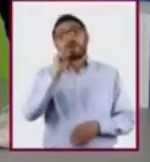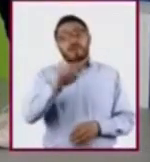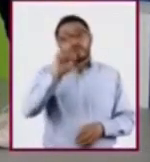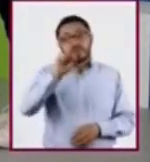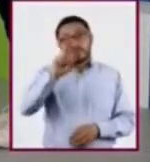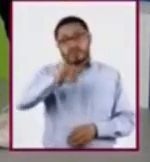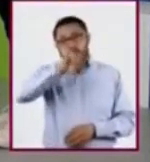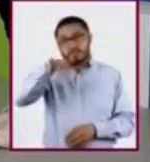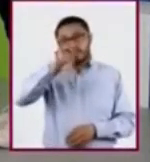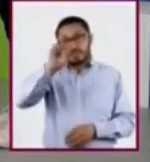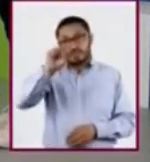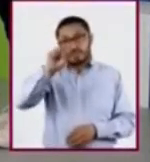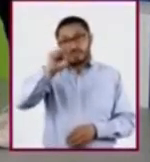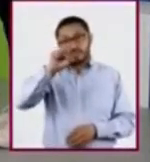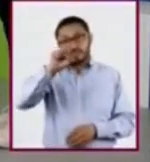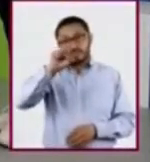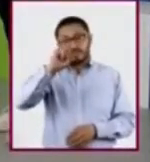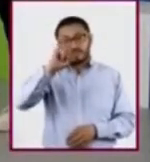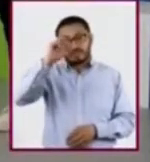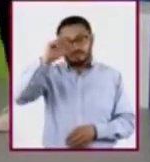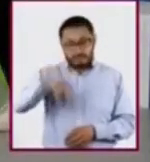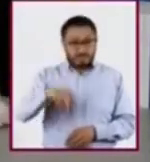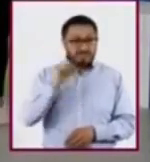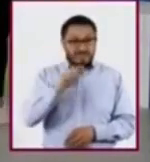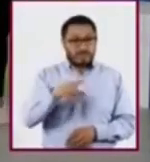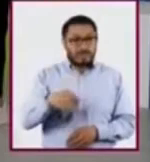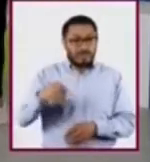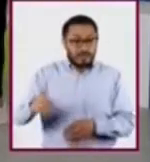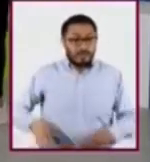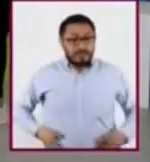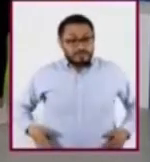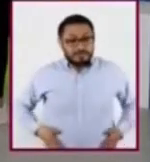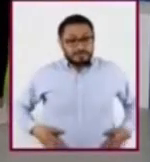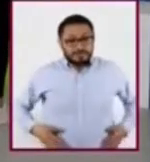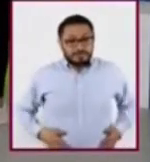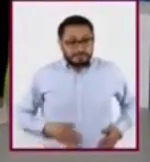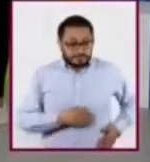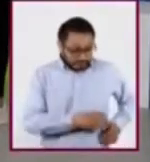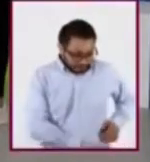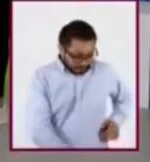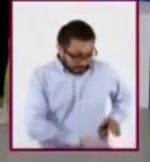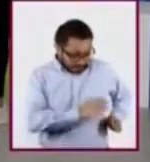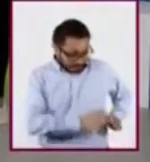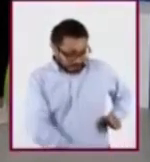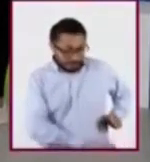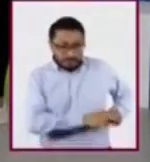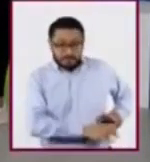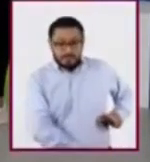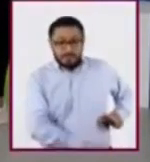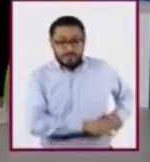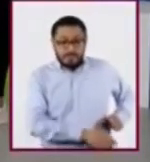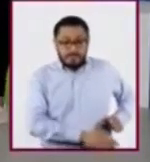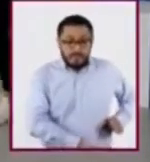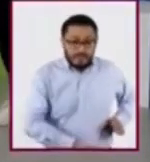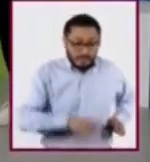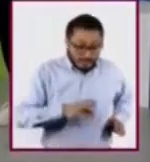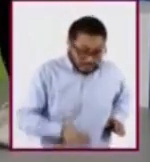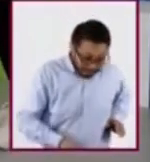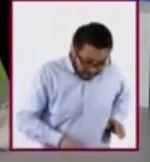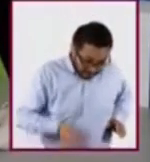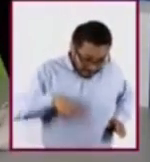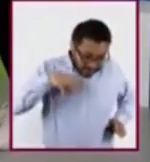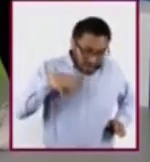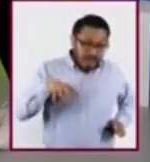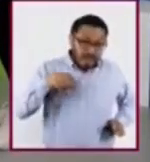del mismo. Vamos a colocar el bastón a la altura de la cintura, ahí tomamos la parte extrema, nos agachamos y con la otra mano